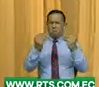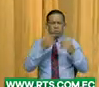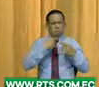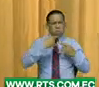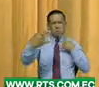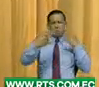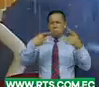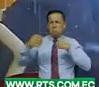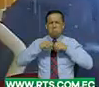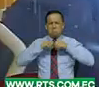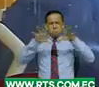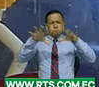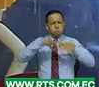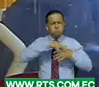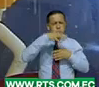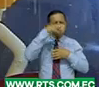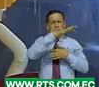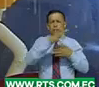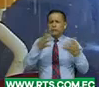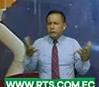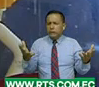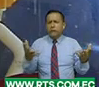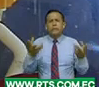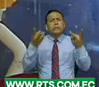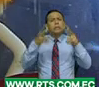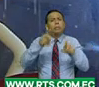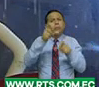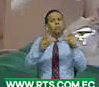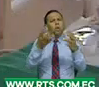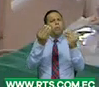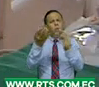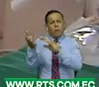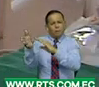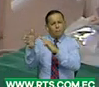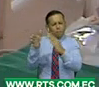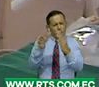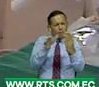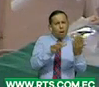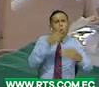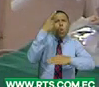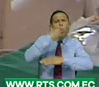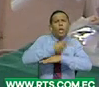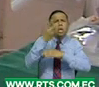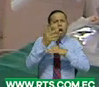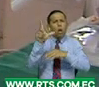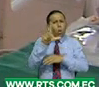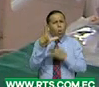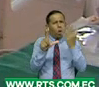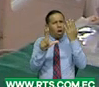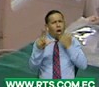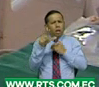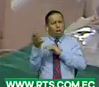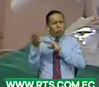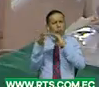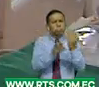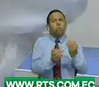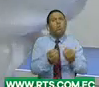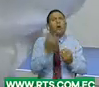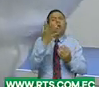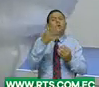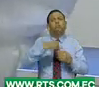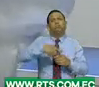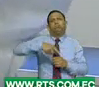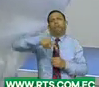kobe de 19 mil a 2 diarios o que sólo este lunes en la urbe porteña llegó a un pico de